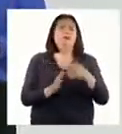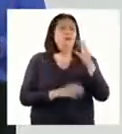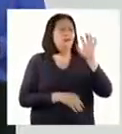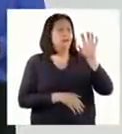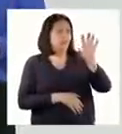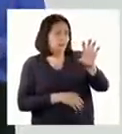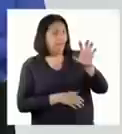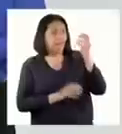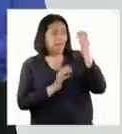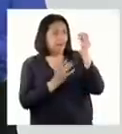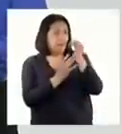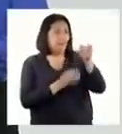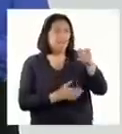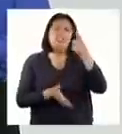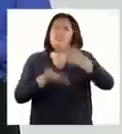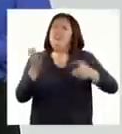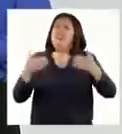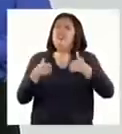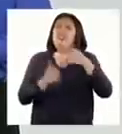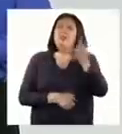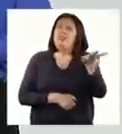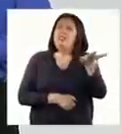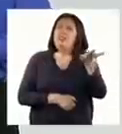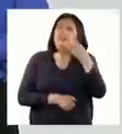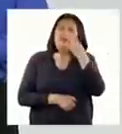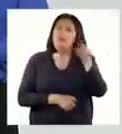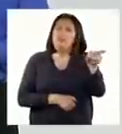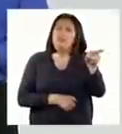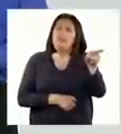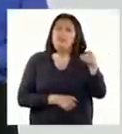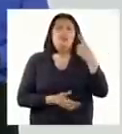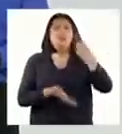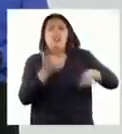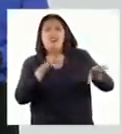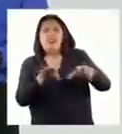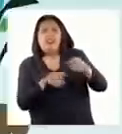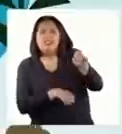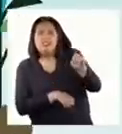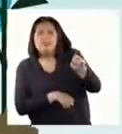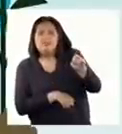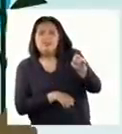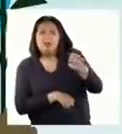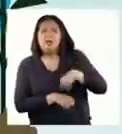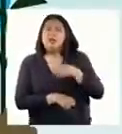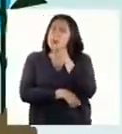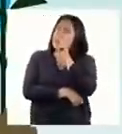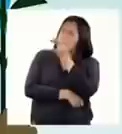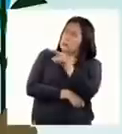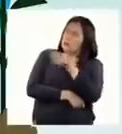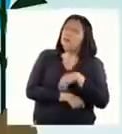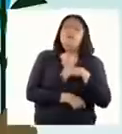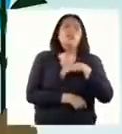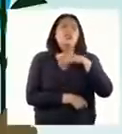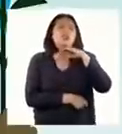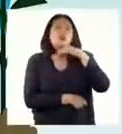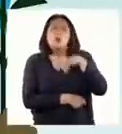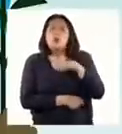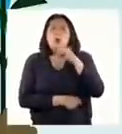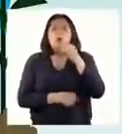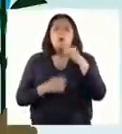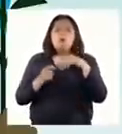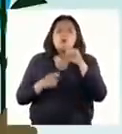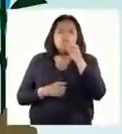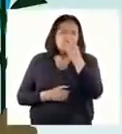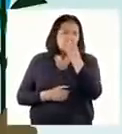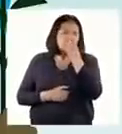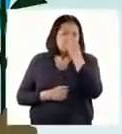imagen. ¿Qué animales observan? ¿Qué están haciendo? Veo un jabalí con su cría. Bueno, en realidad